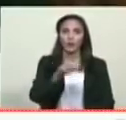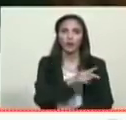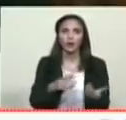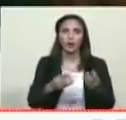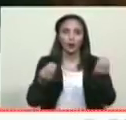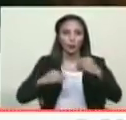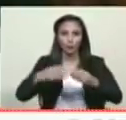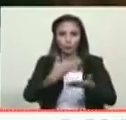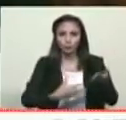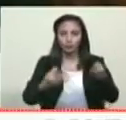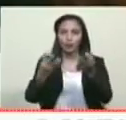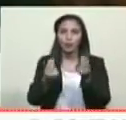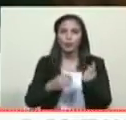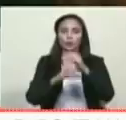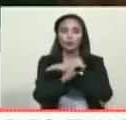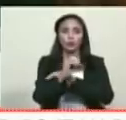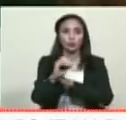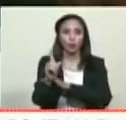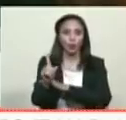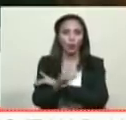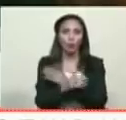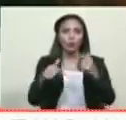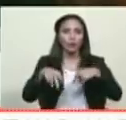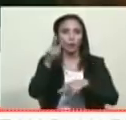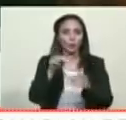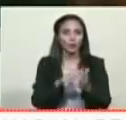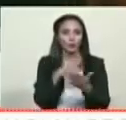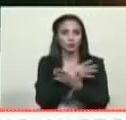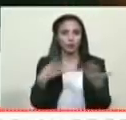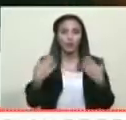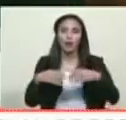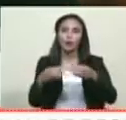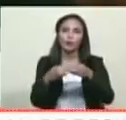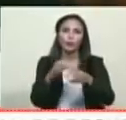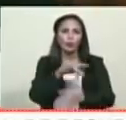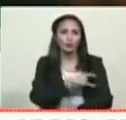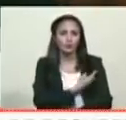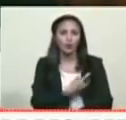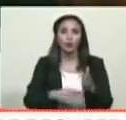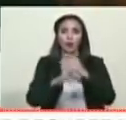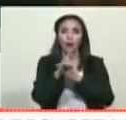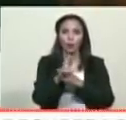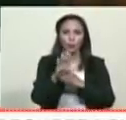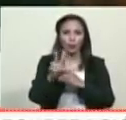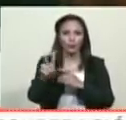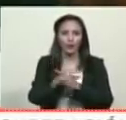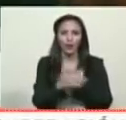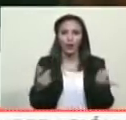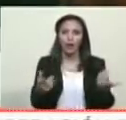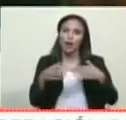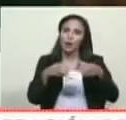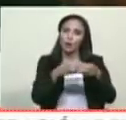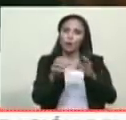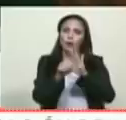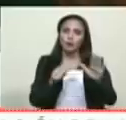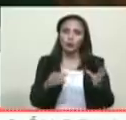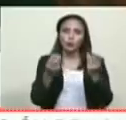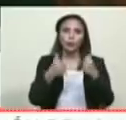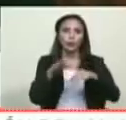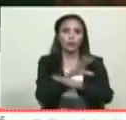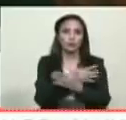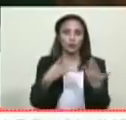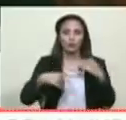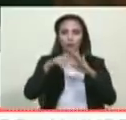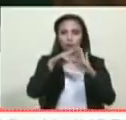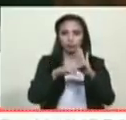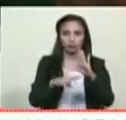número 0101-2019. El Consejo Universitario de la Universidad Bolivariana de Venezuela, de conformidad con el artículo 19 del